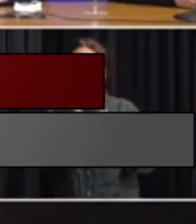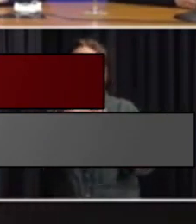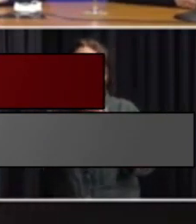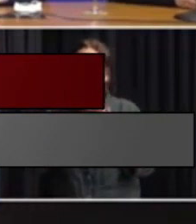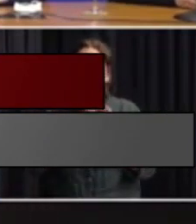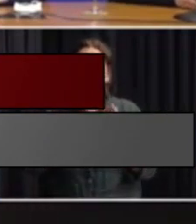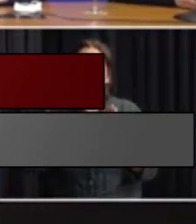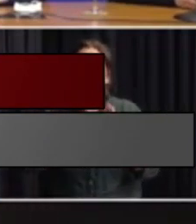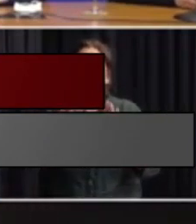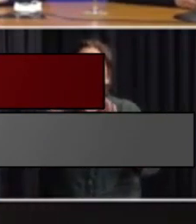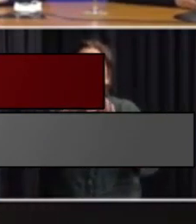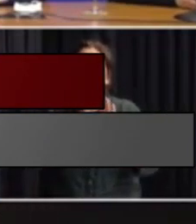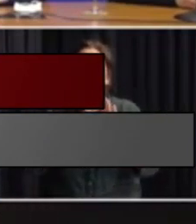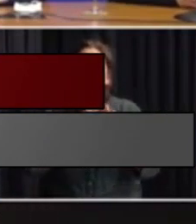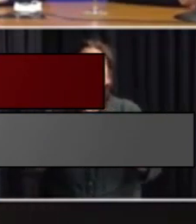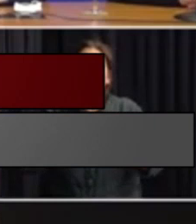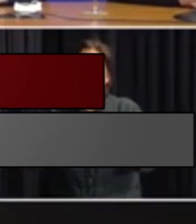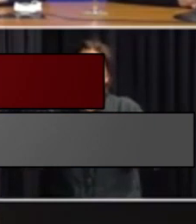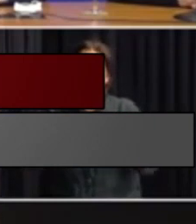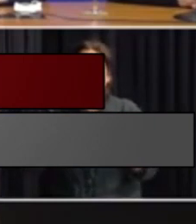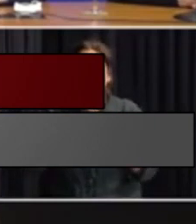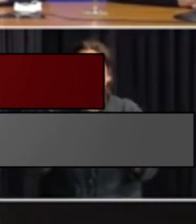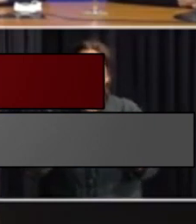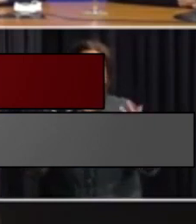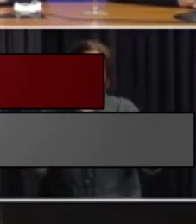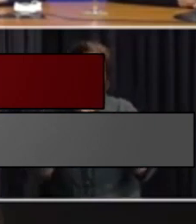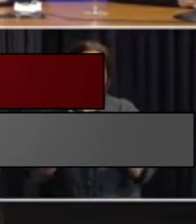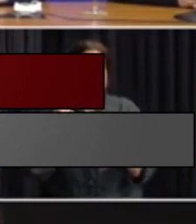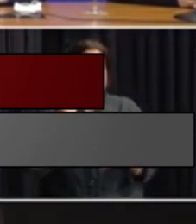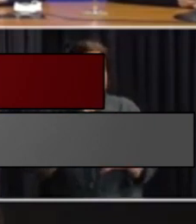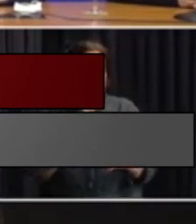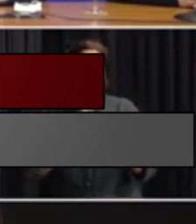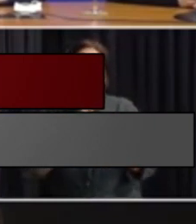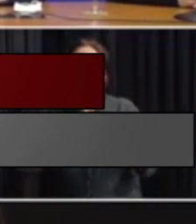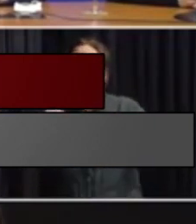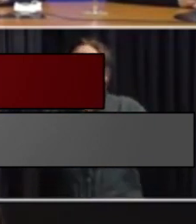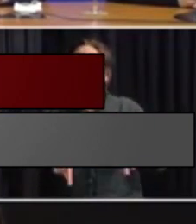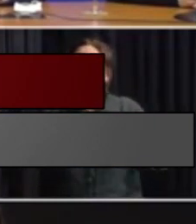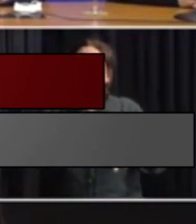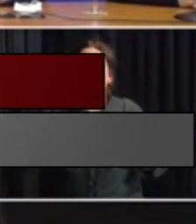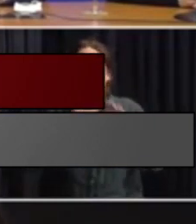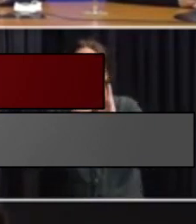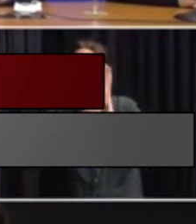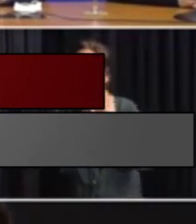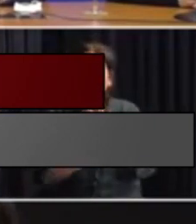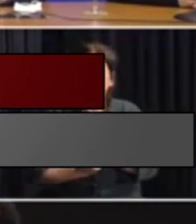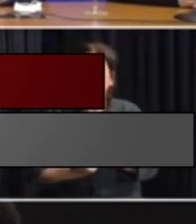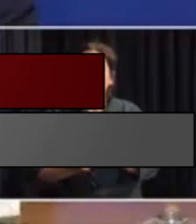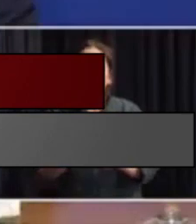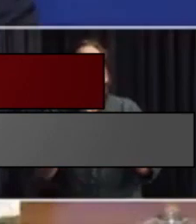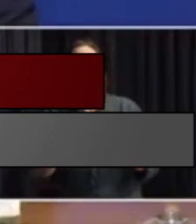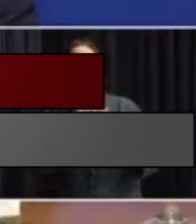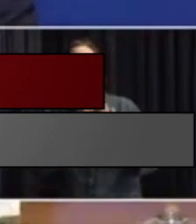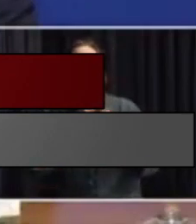que este es un protocolo para salones de fiestas habilitados por las intendencias. No es un protocolo de